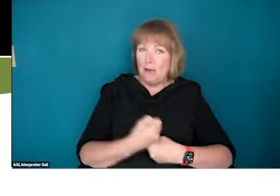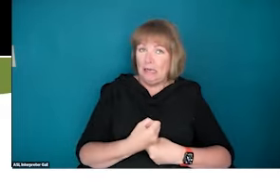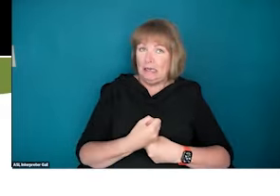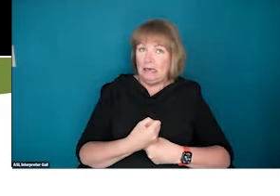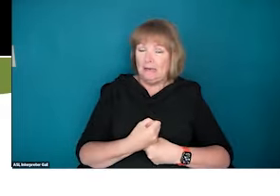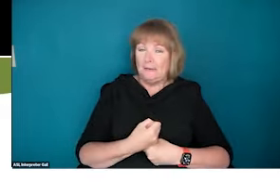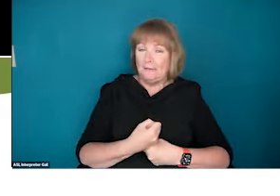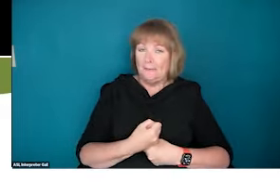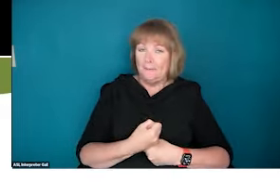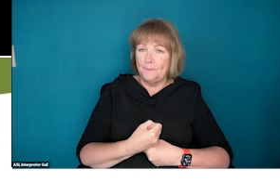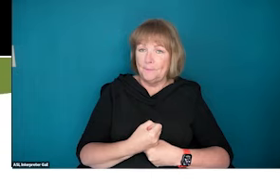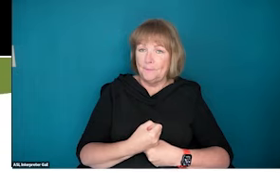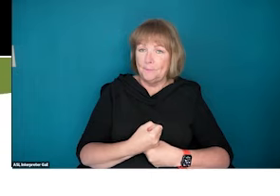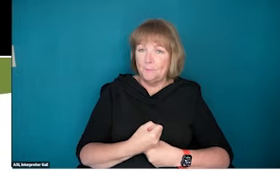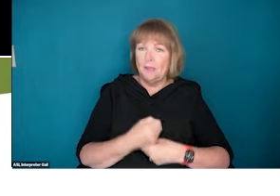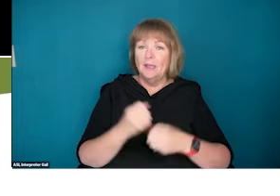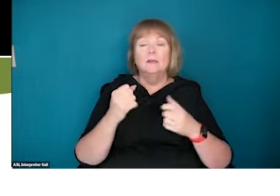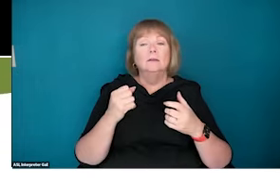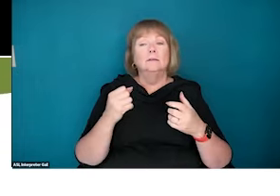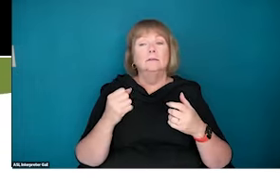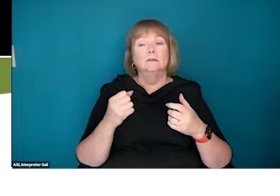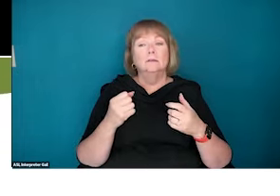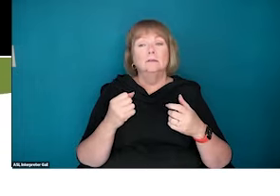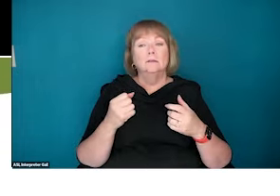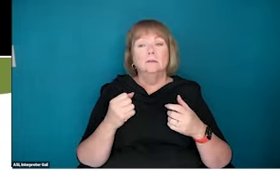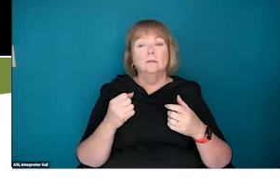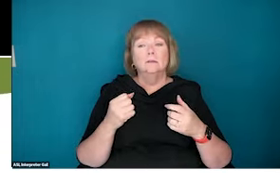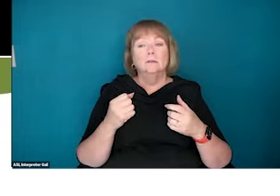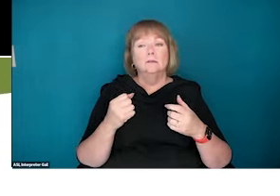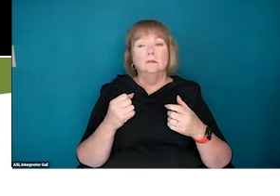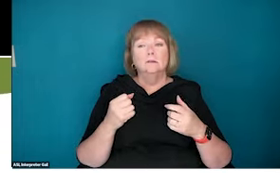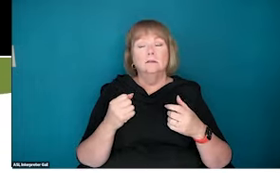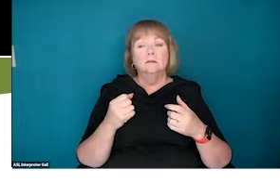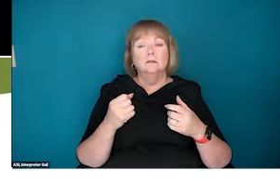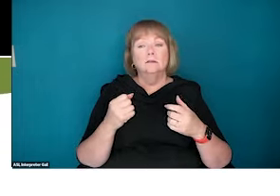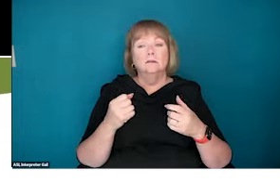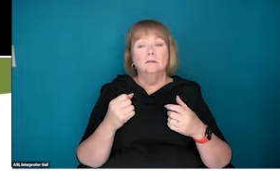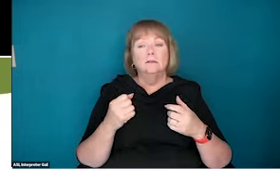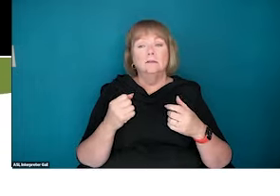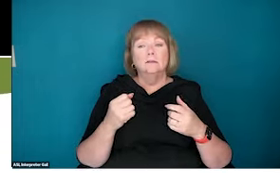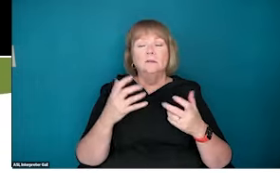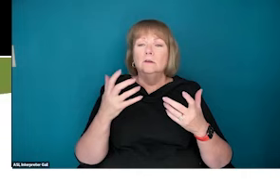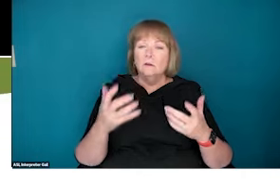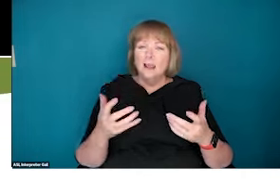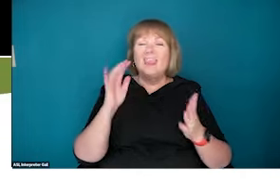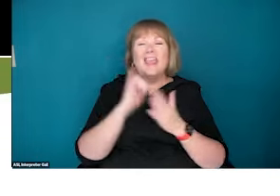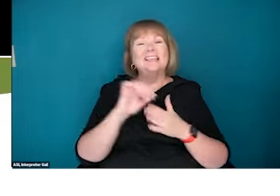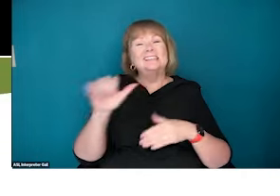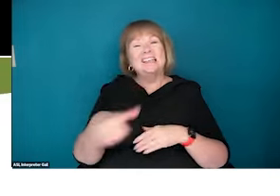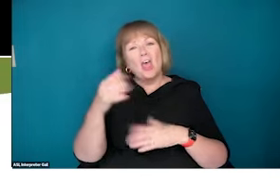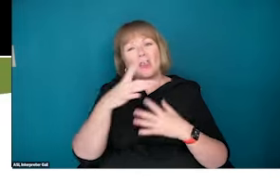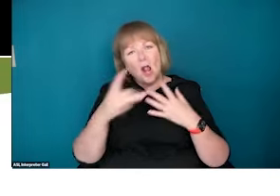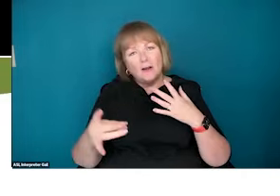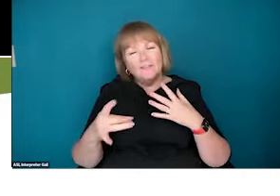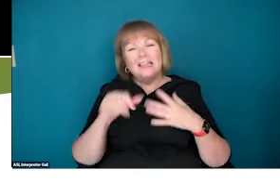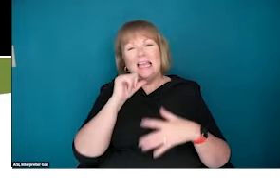decisiones. Entonces, es entender todas las posibilidades, todas las diferentes